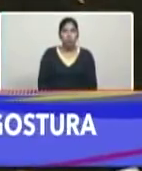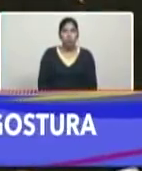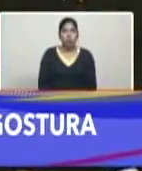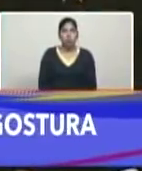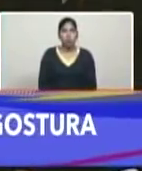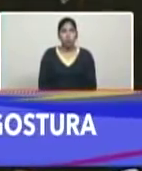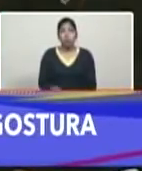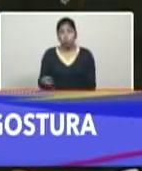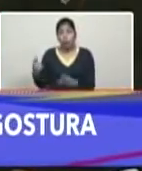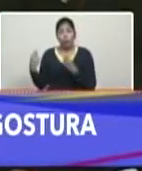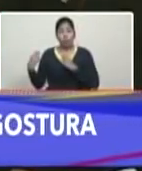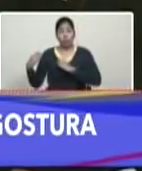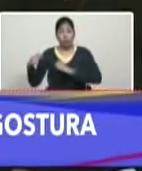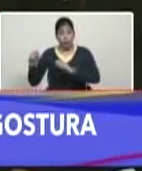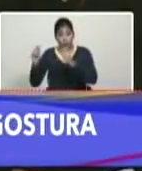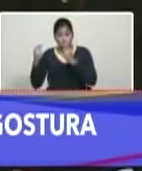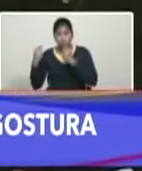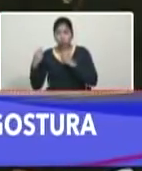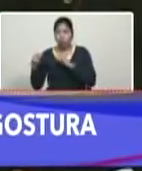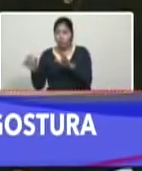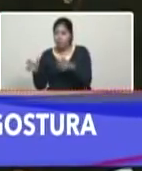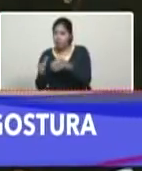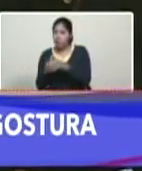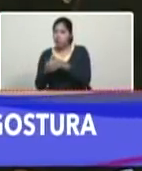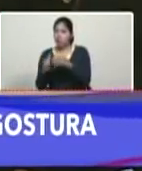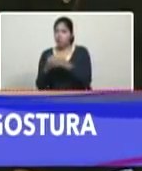Lo han intentado y lo intentarán siempre.